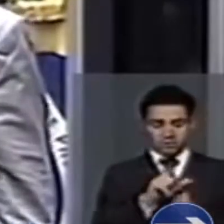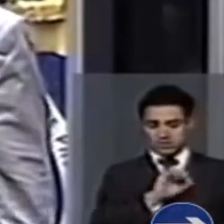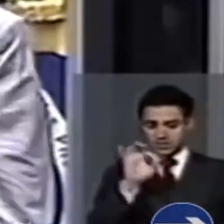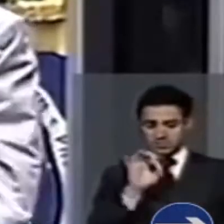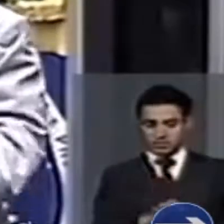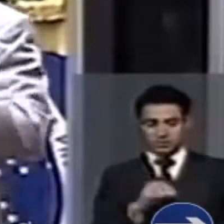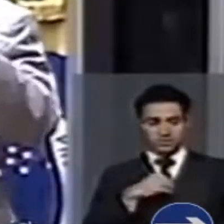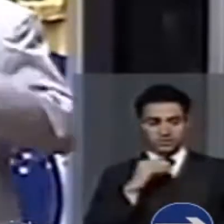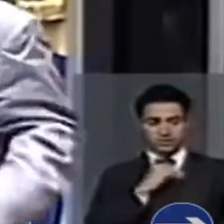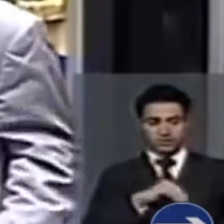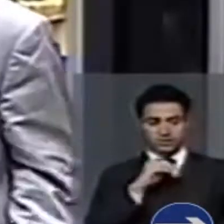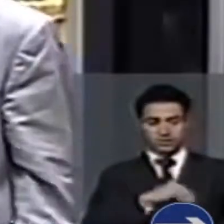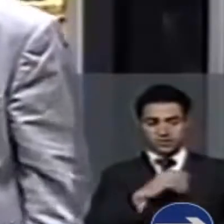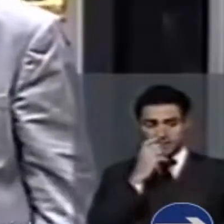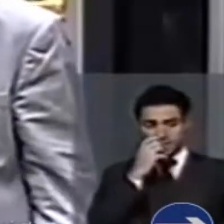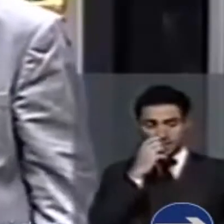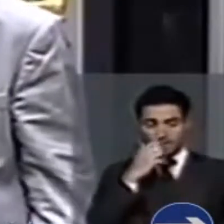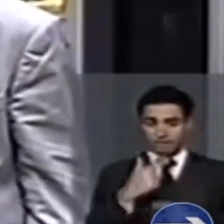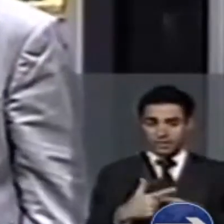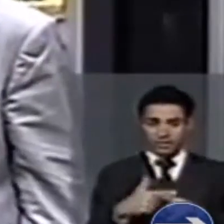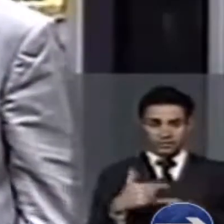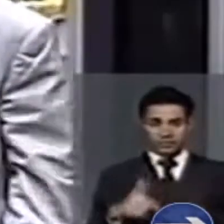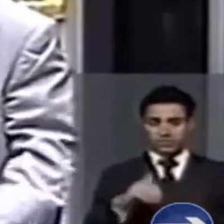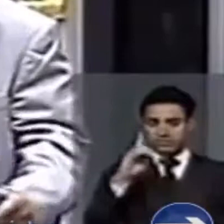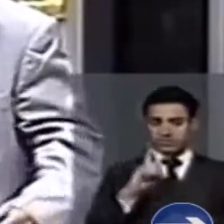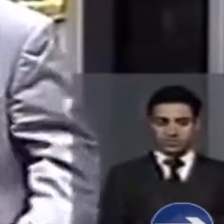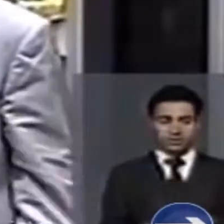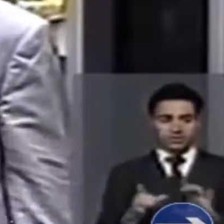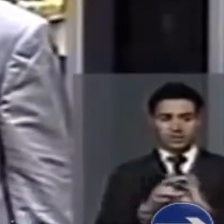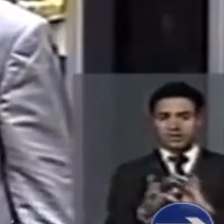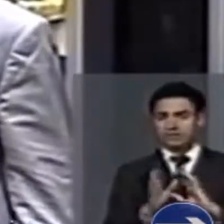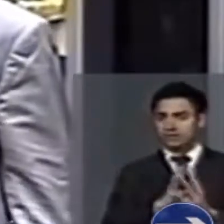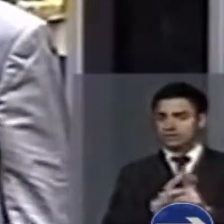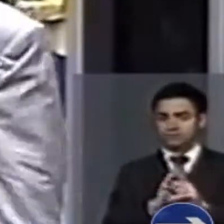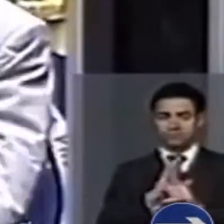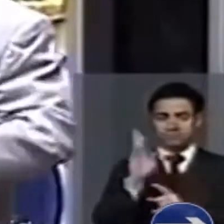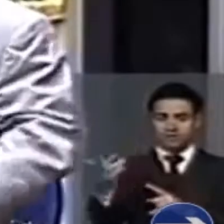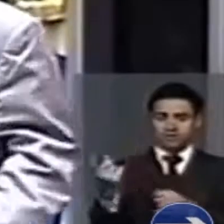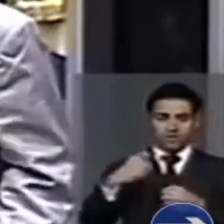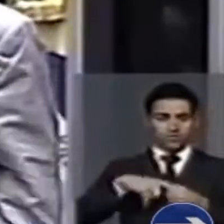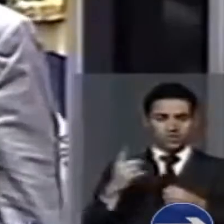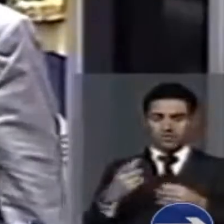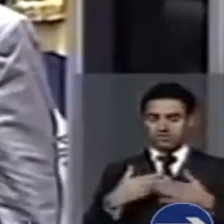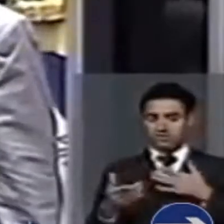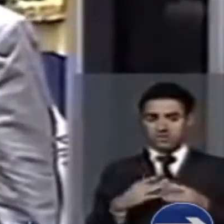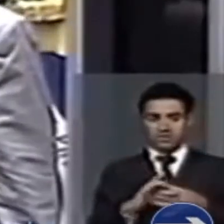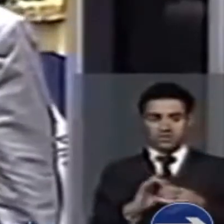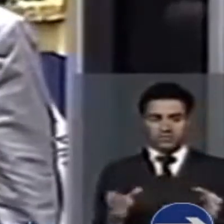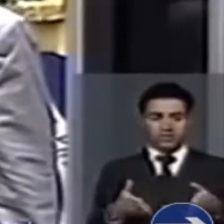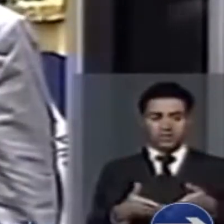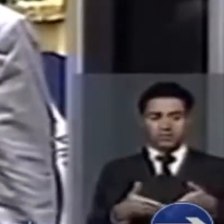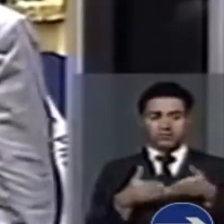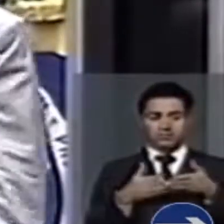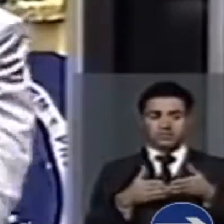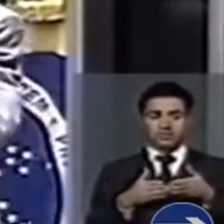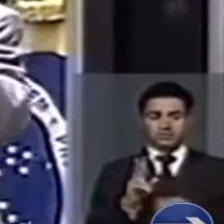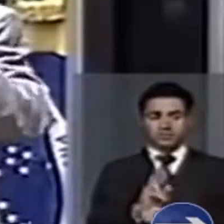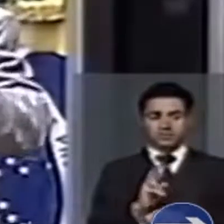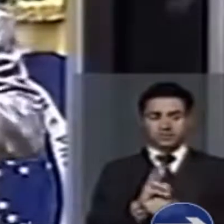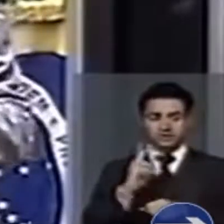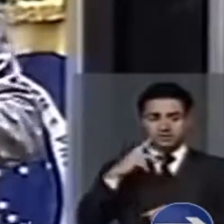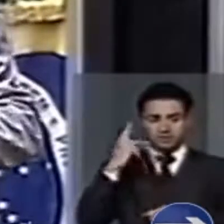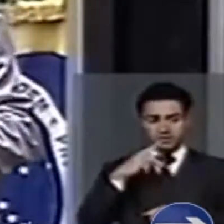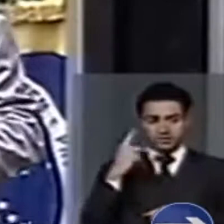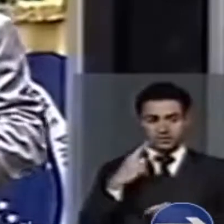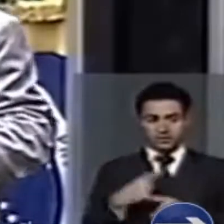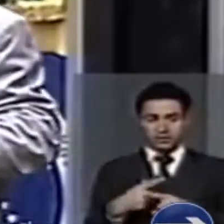integralmente? ¿Por qué no tienen derecho a entrar y salir cuando quieran? ¿Por qué no pueden pedir asilo político? Porque es